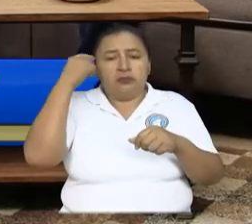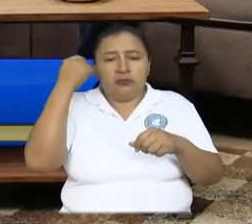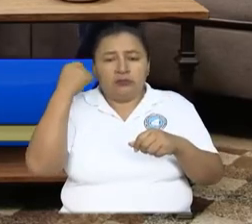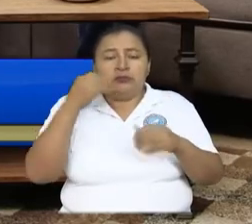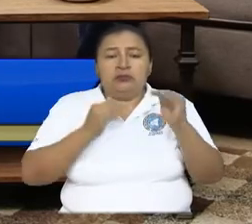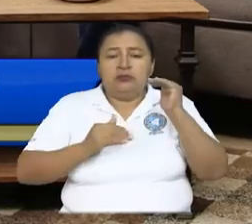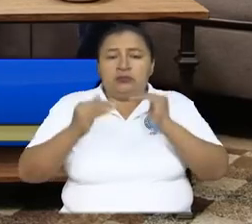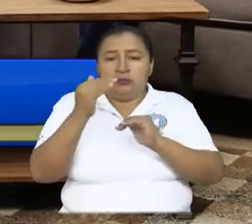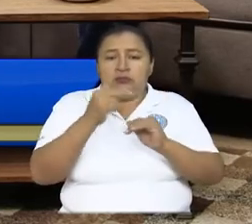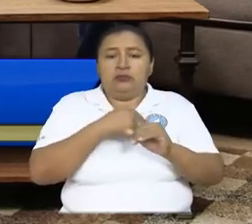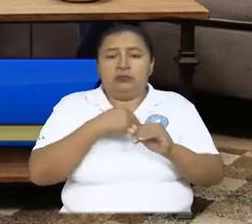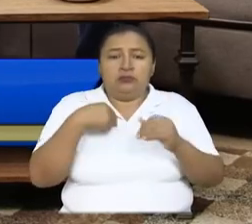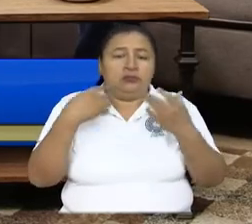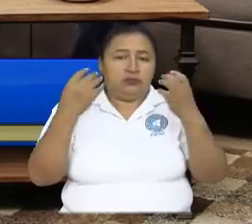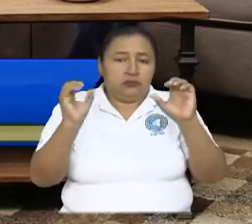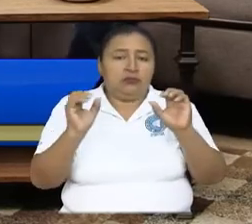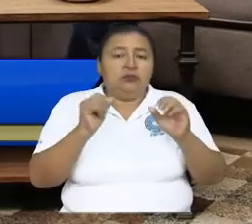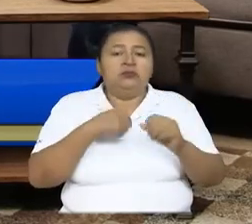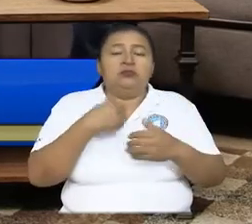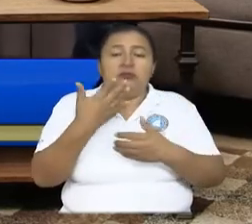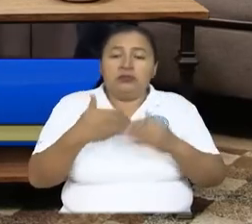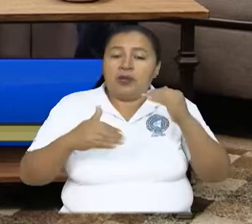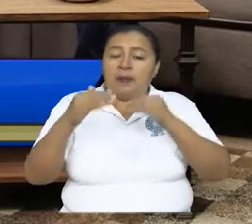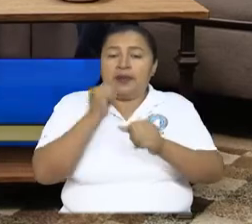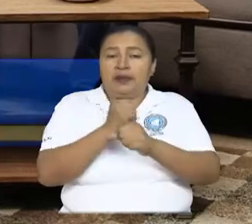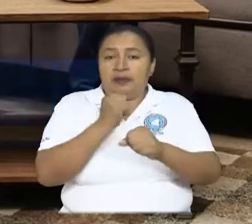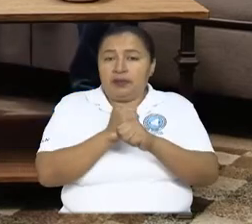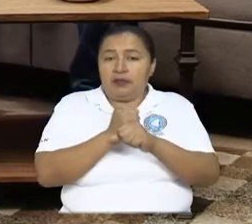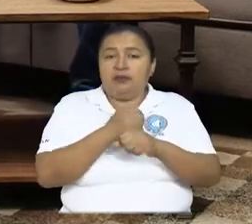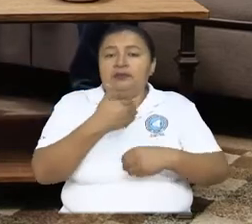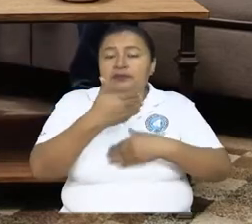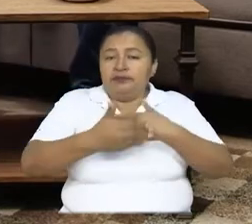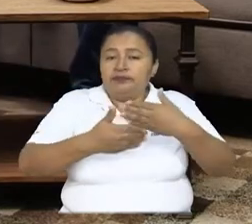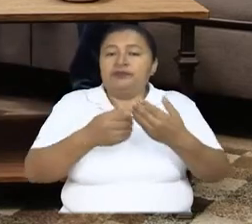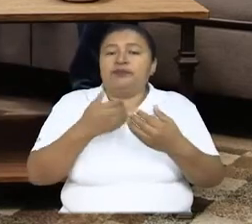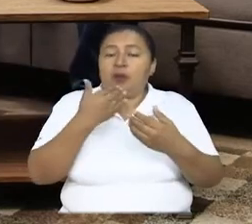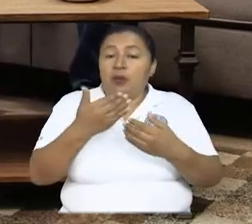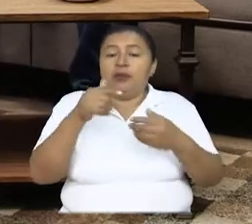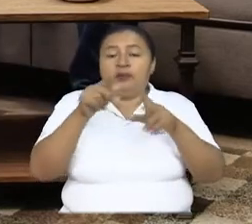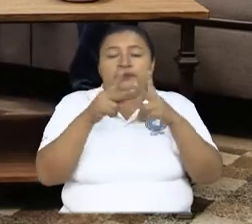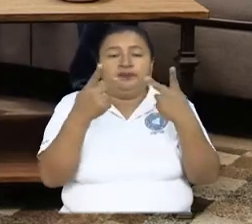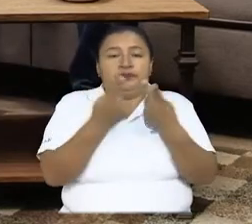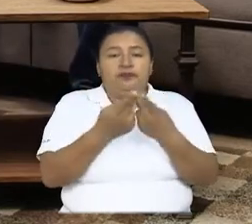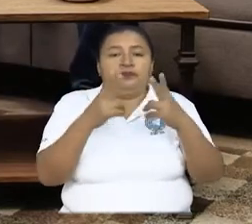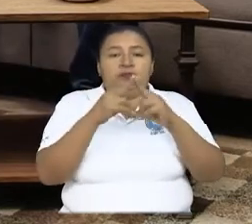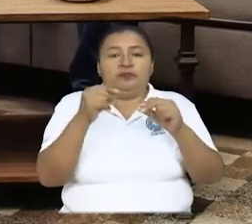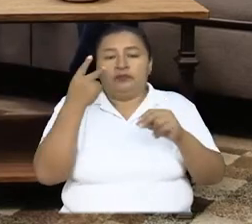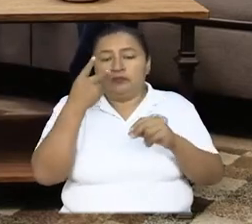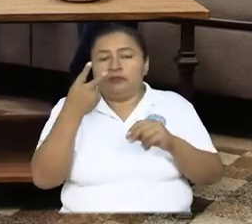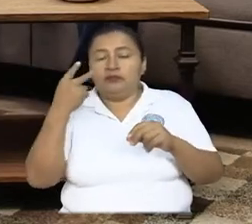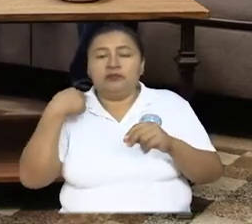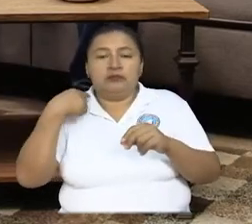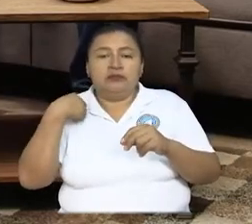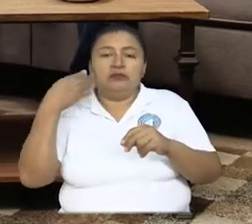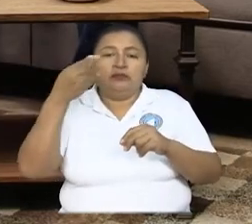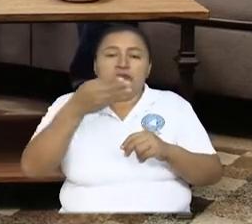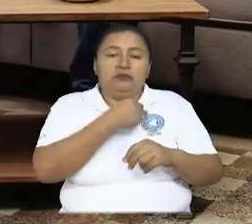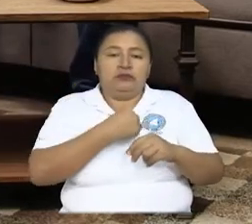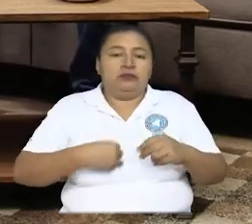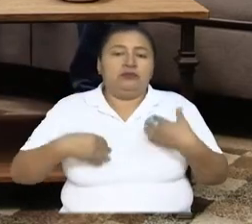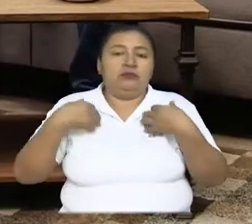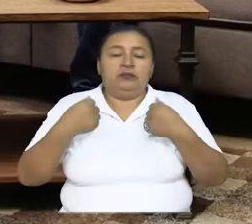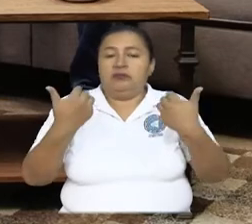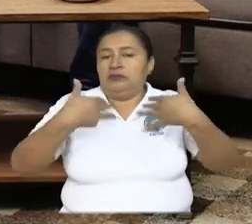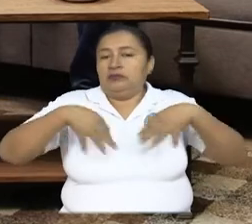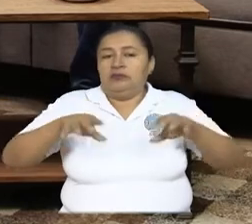más y hay más trabajo y bueno el polo nicaragüense lo vea y siempre que va al ministerio de salud a